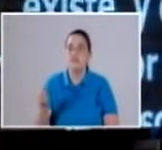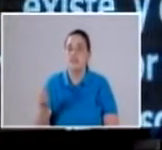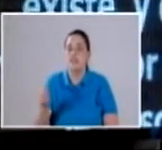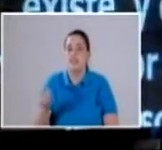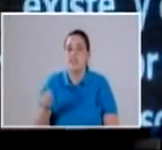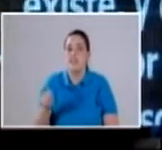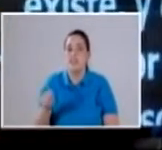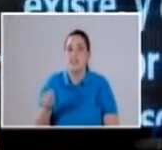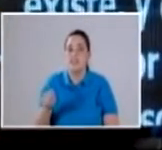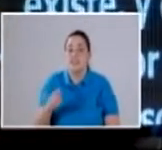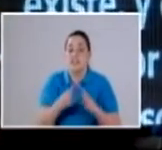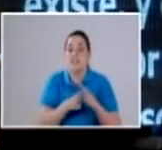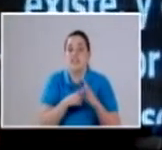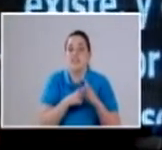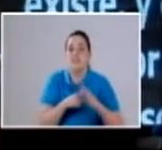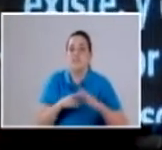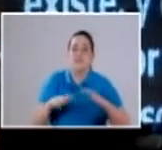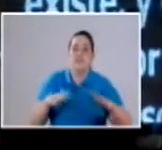aquí.